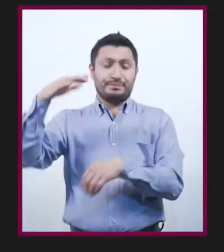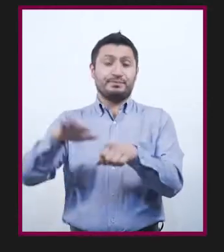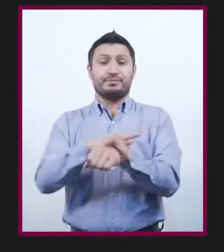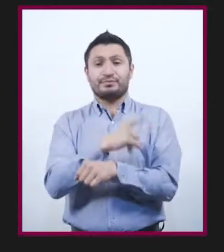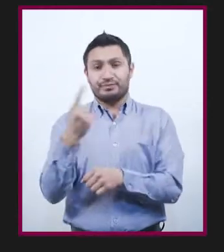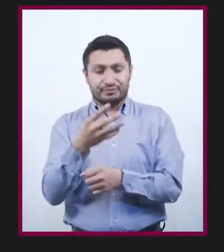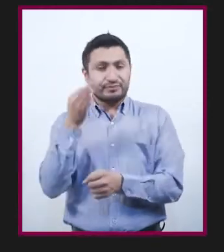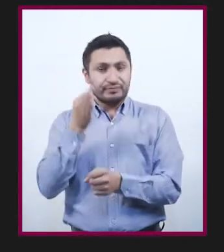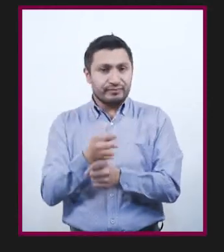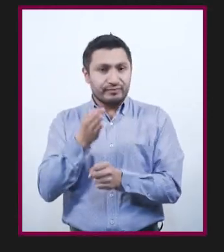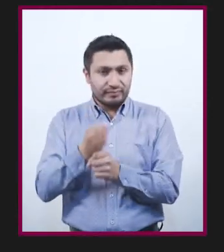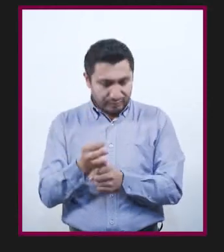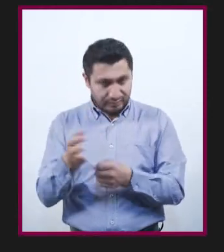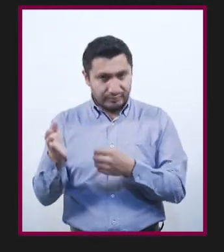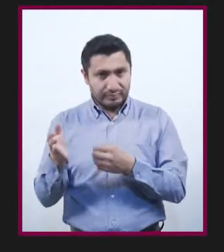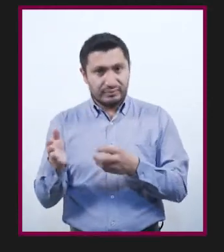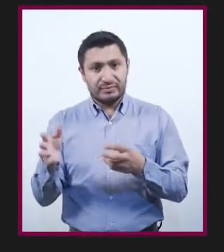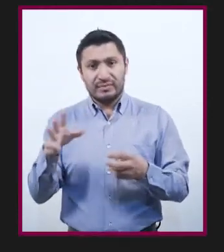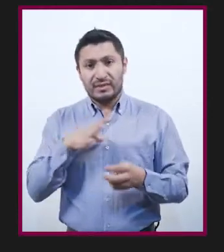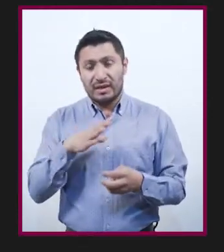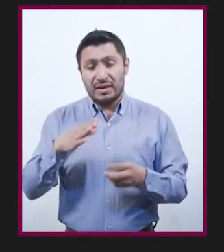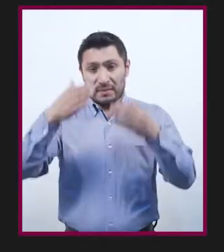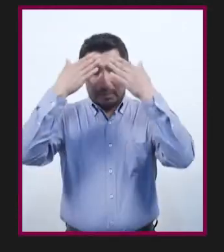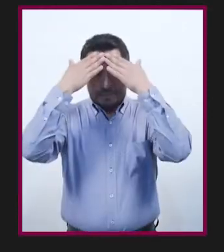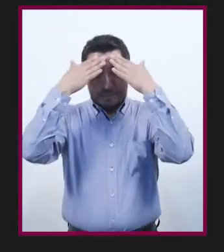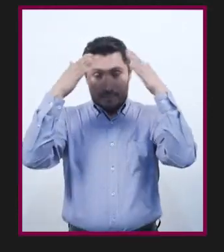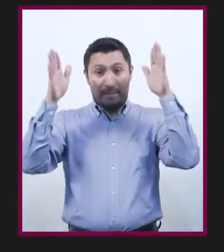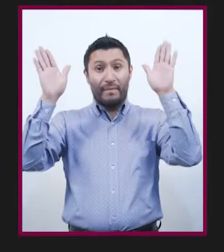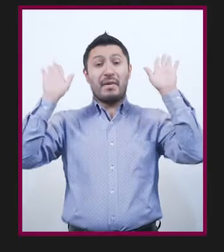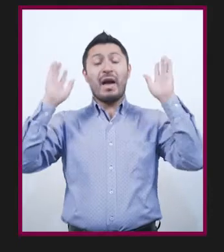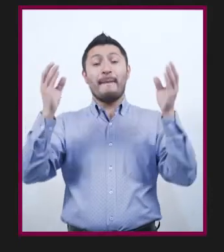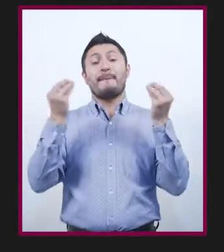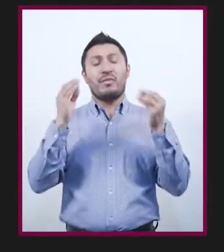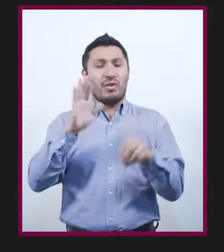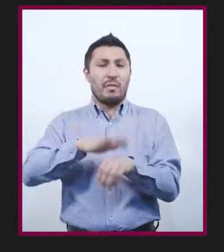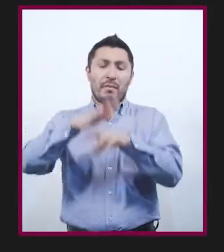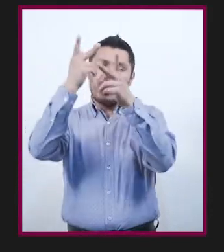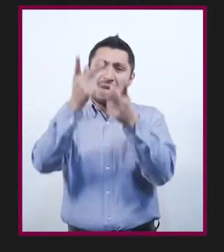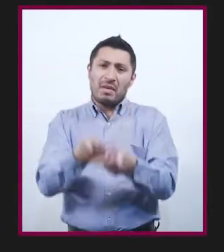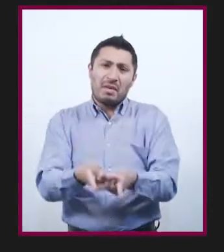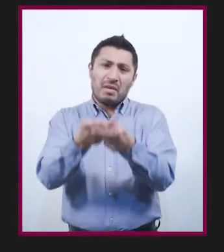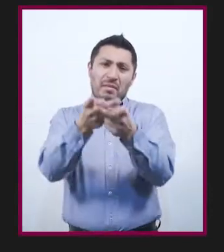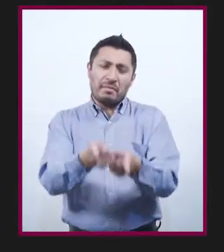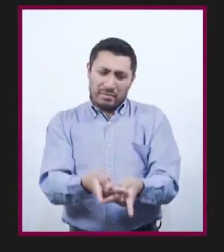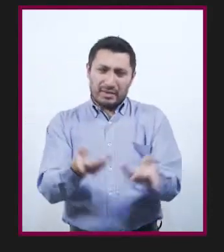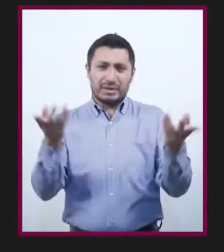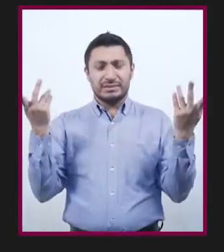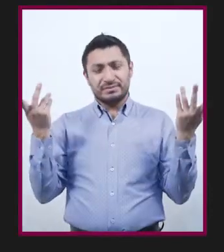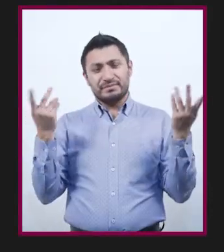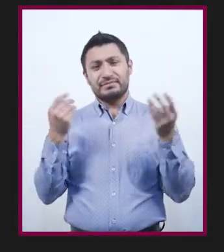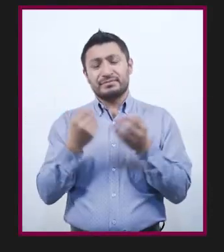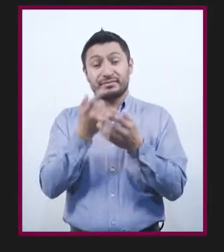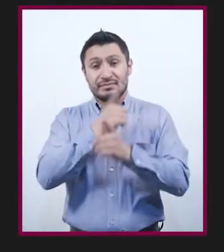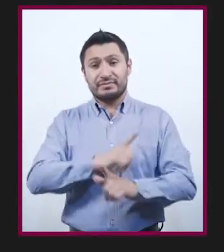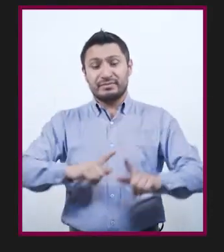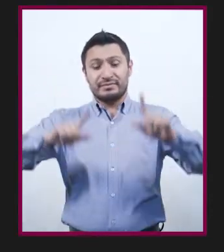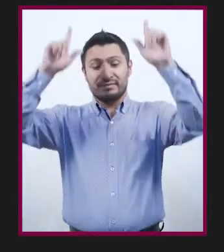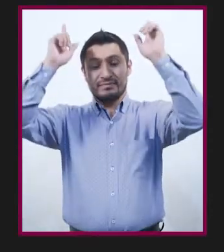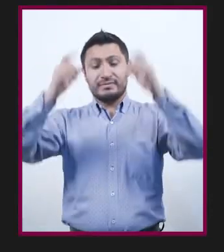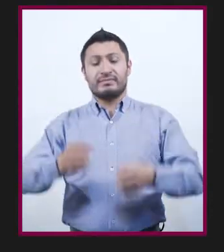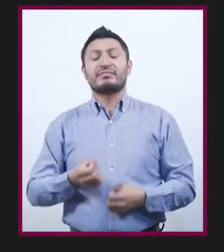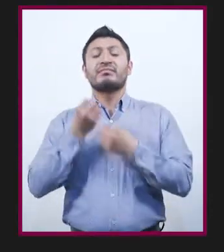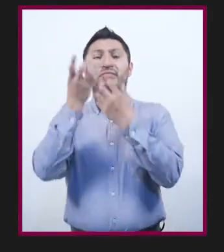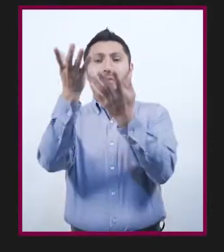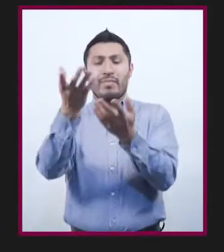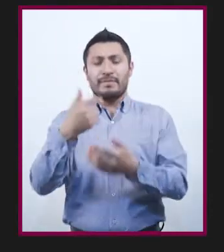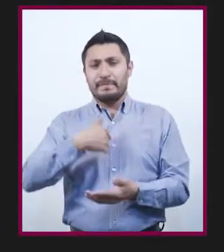y pues me salen miles de resultados. Pues yo considero que la que a mí se me hace más importante es el